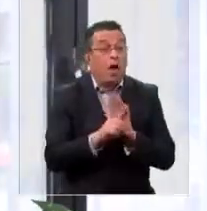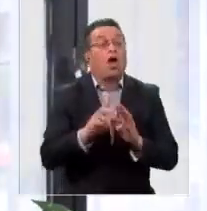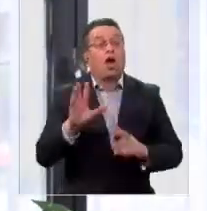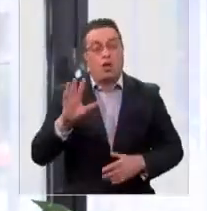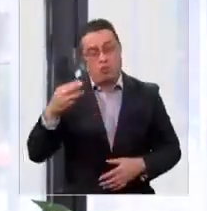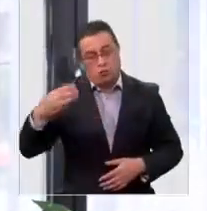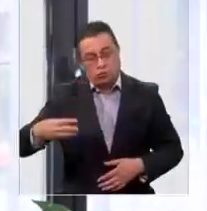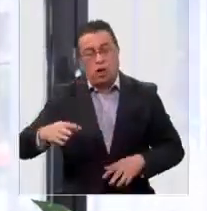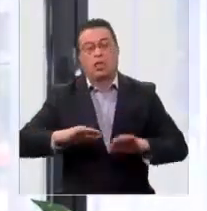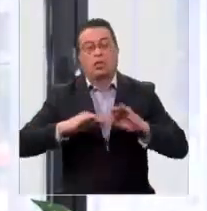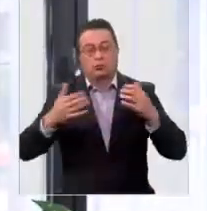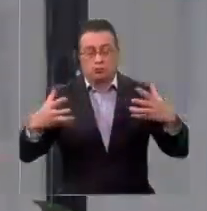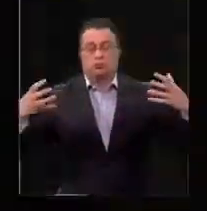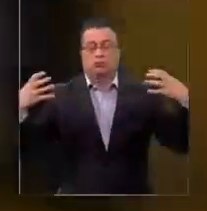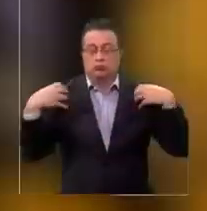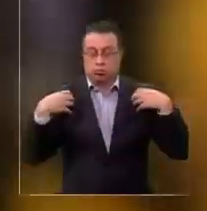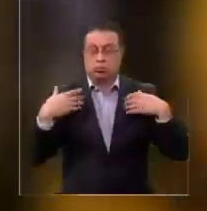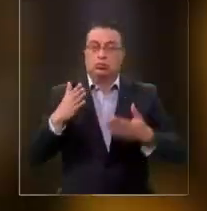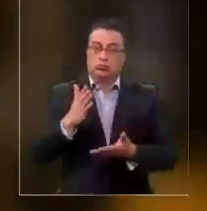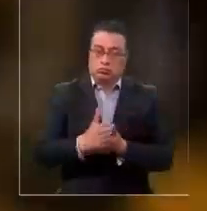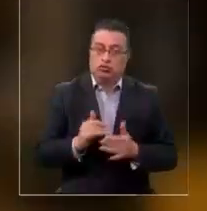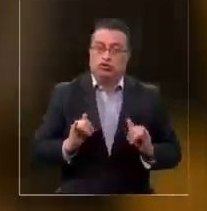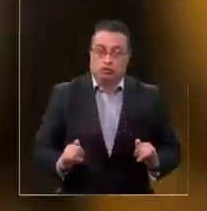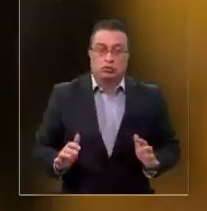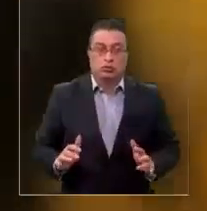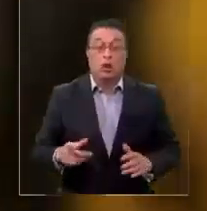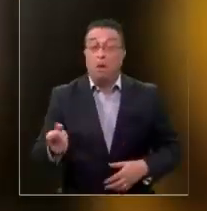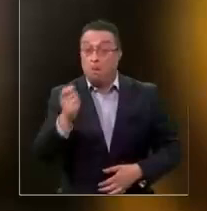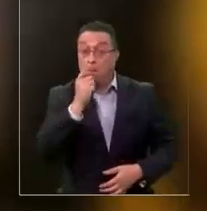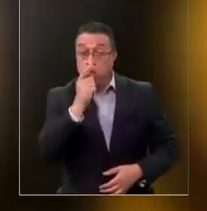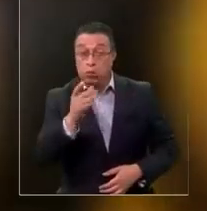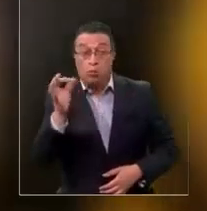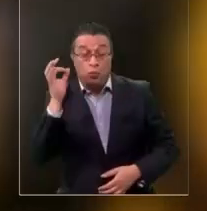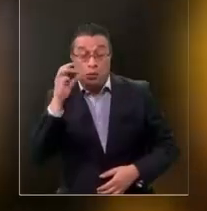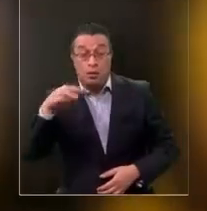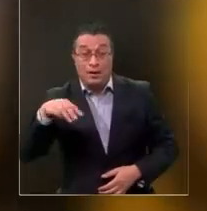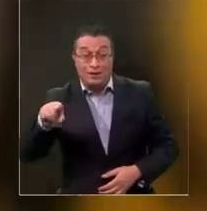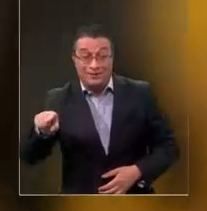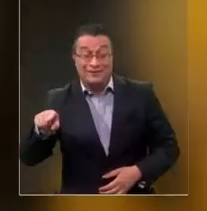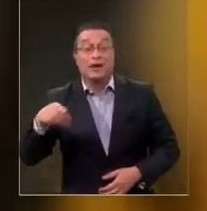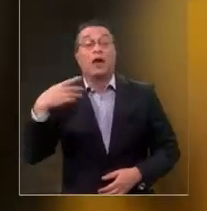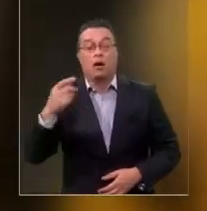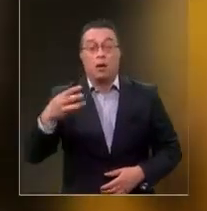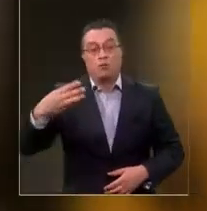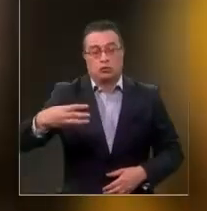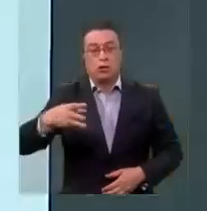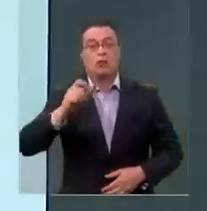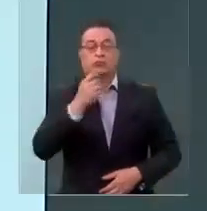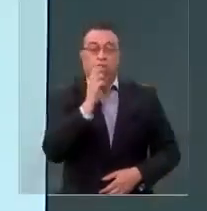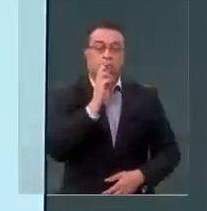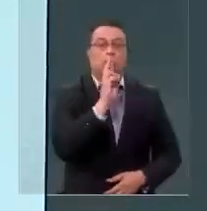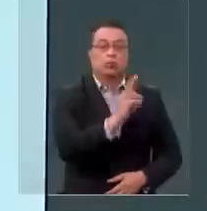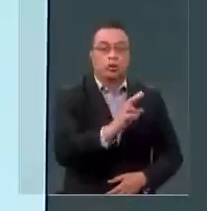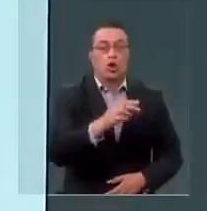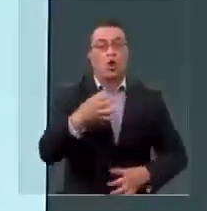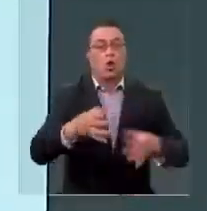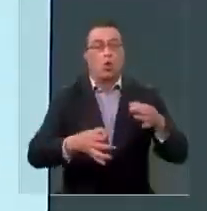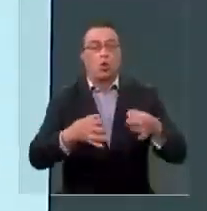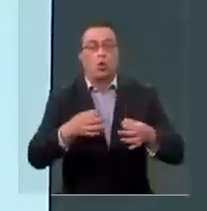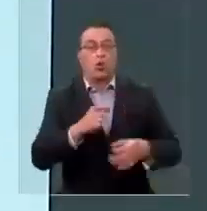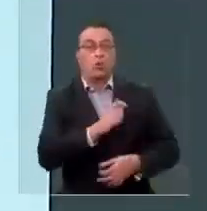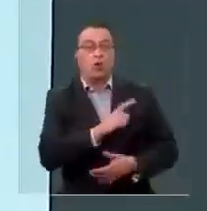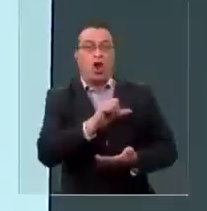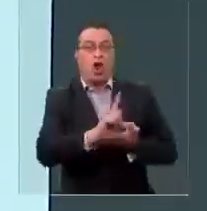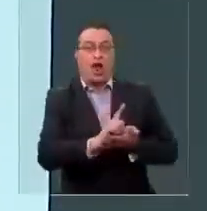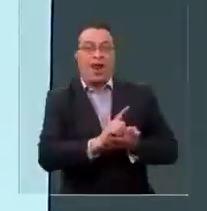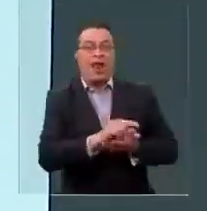Municipalidad tiene que tomar todas las medidas correspondientes. Ante la demanda de Marcela, el municipio debió entregar una respuesta al juzgado de policía local, donde informan que el 11